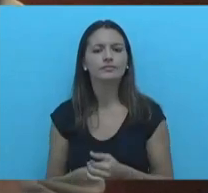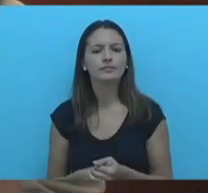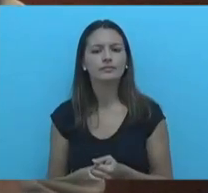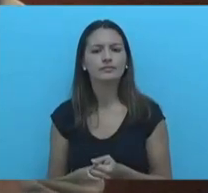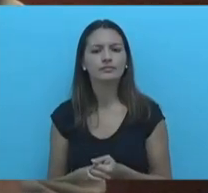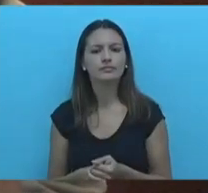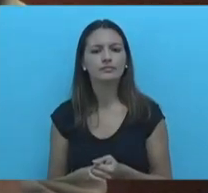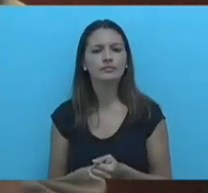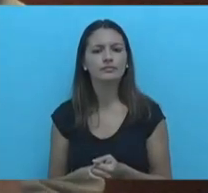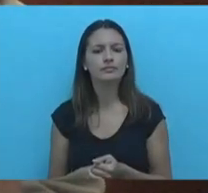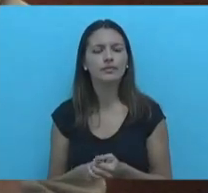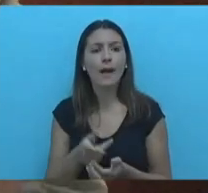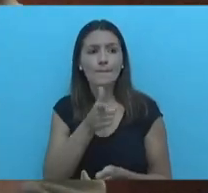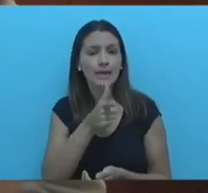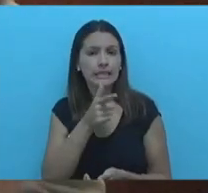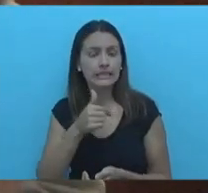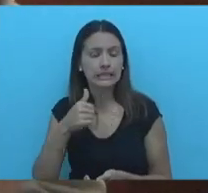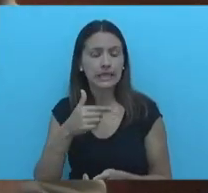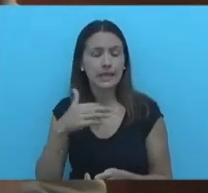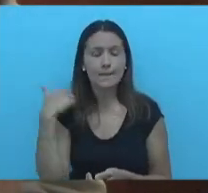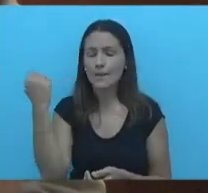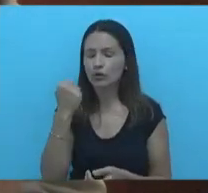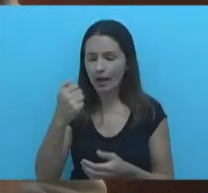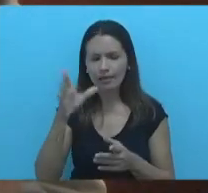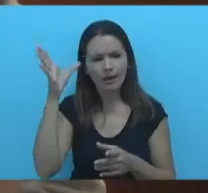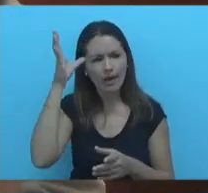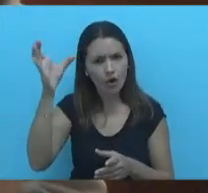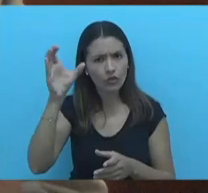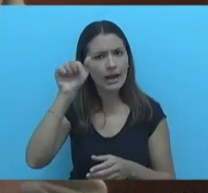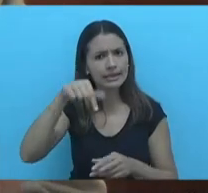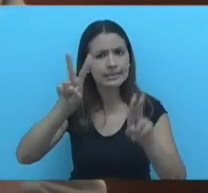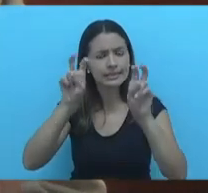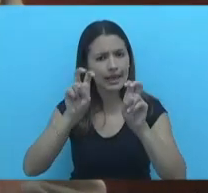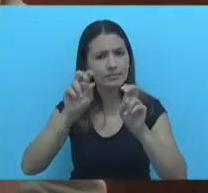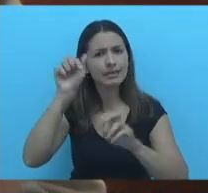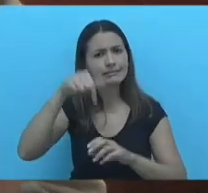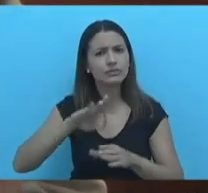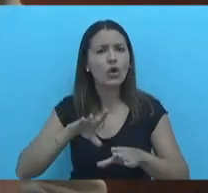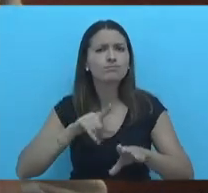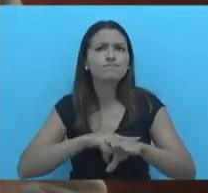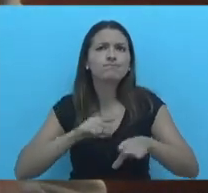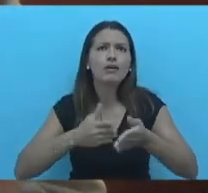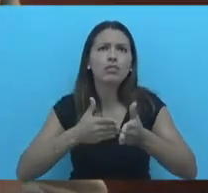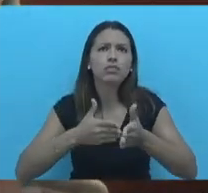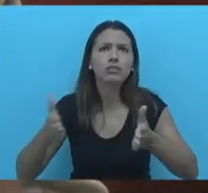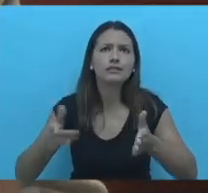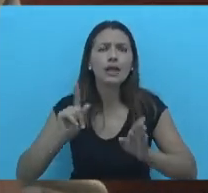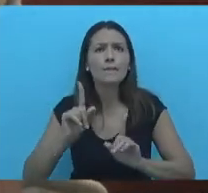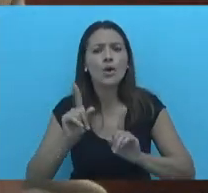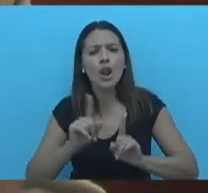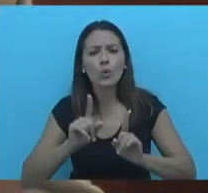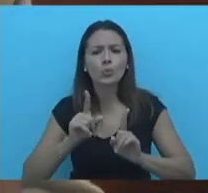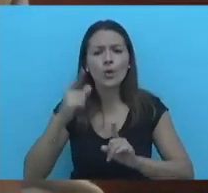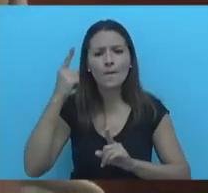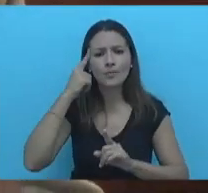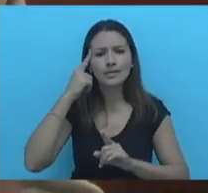hecho, más aún en un contexto de extranjerización de la economía, más en estos tiempos donde algunos mal presuponen que